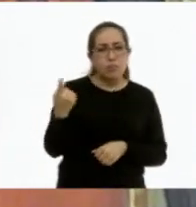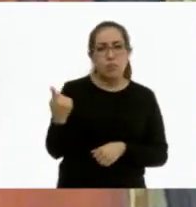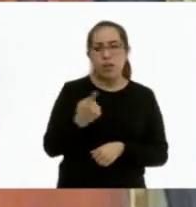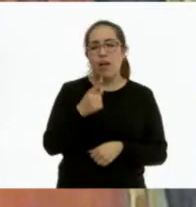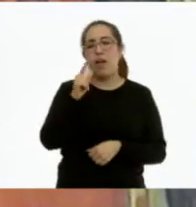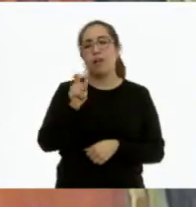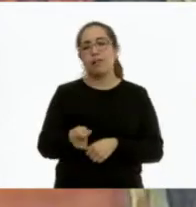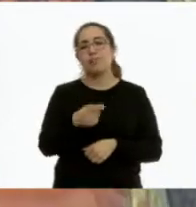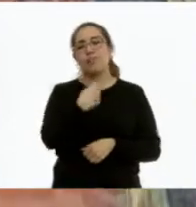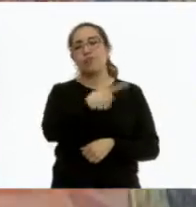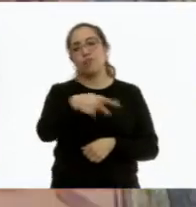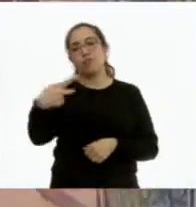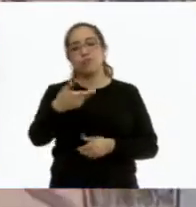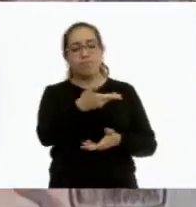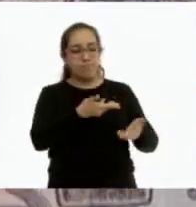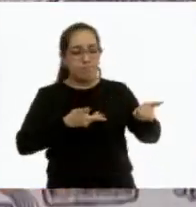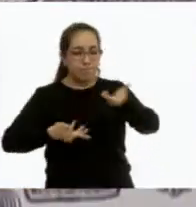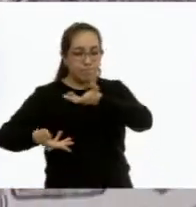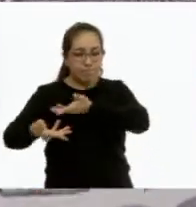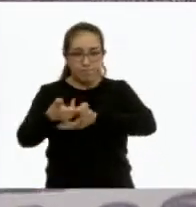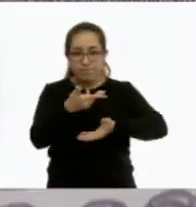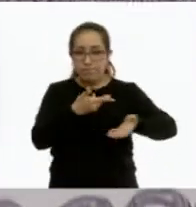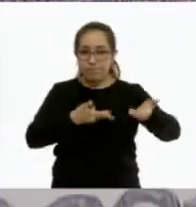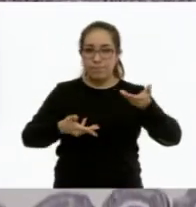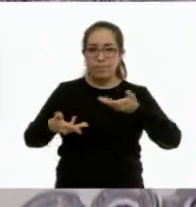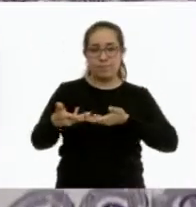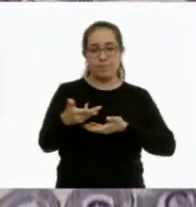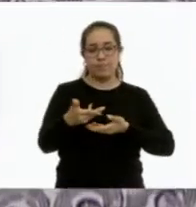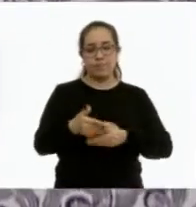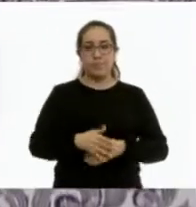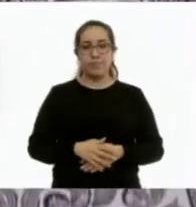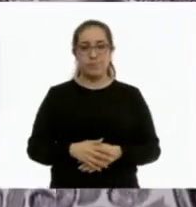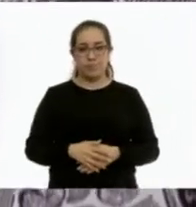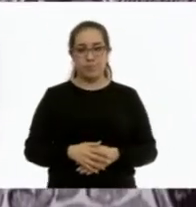tan distantes del Golfo como la costa del Pacífico.